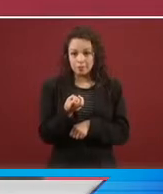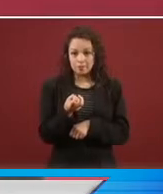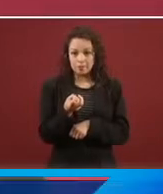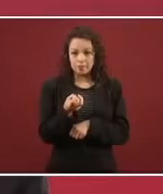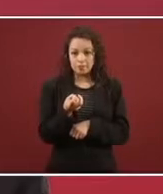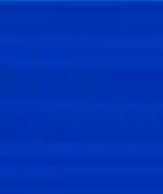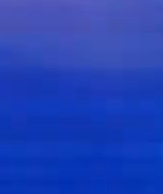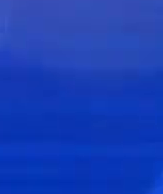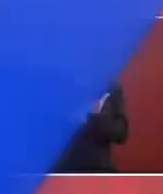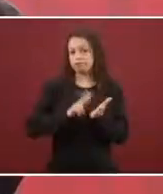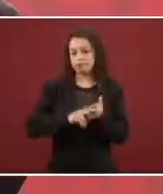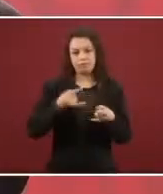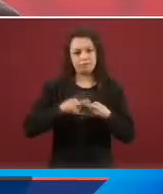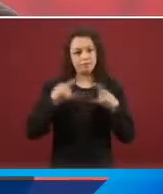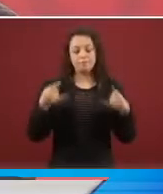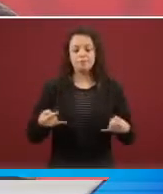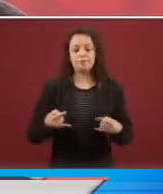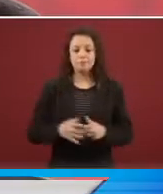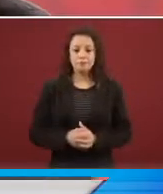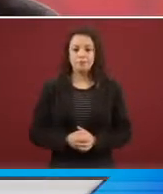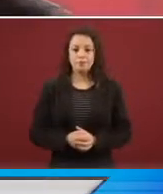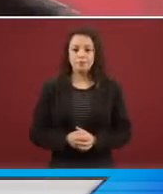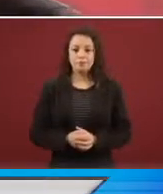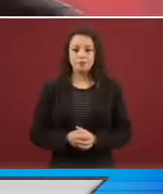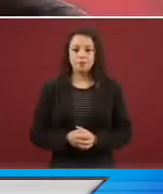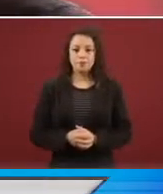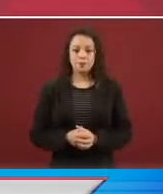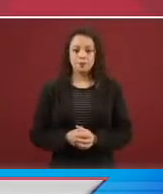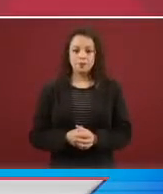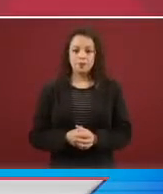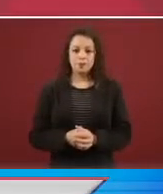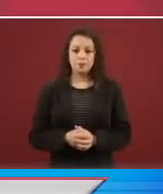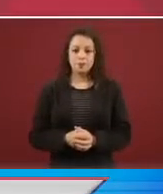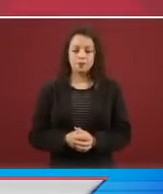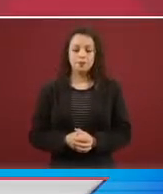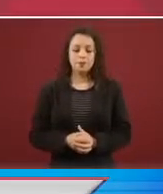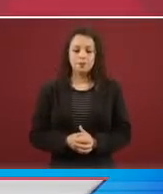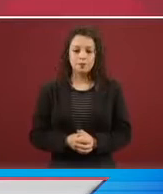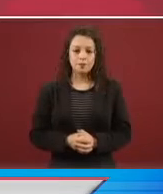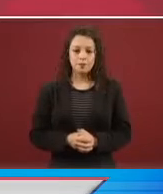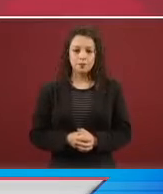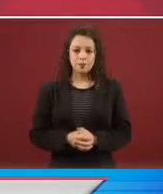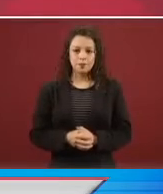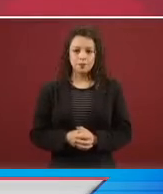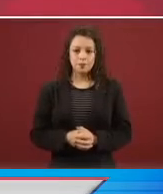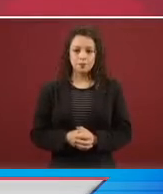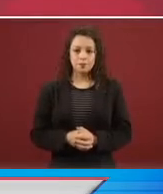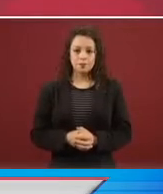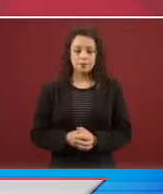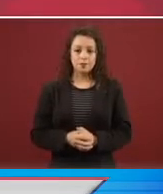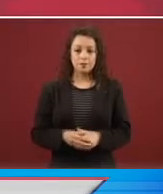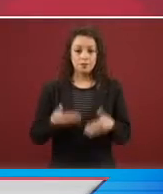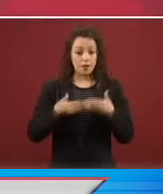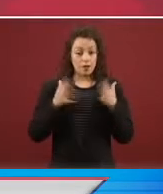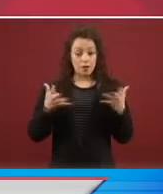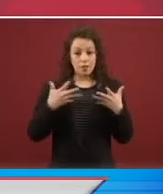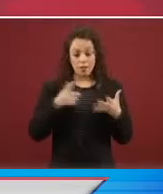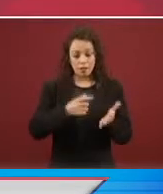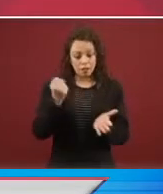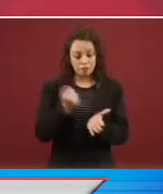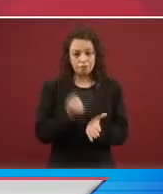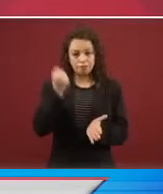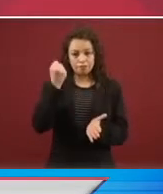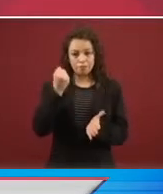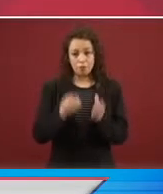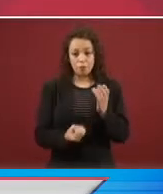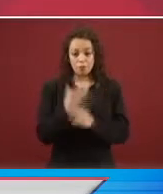de México. Conflicto en la UNAM. El presidente asegura que hay una manipulación en las protestas violentas en la máxima